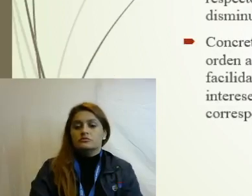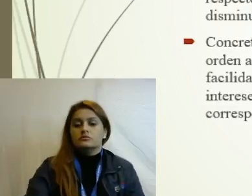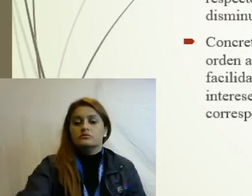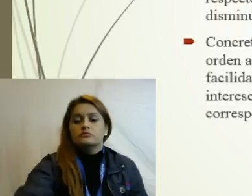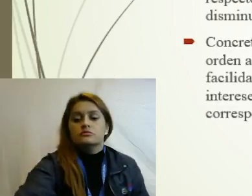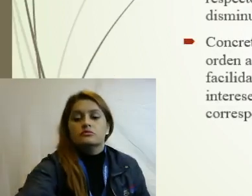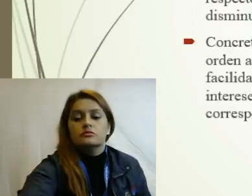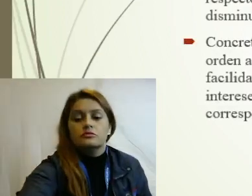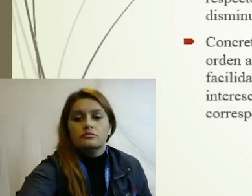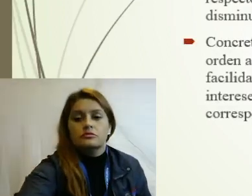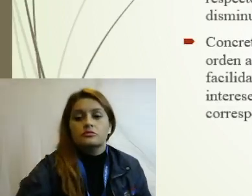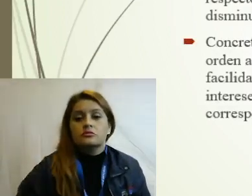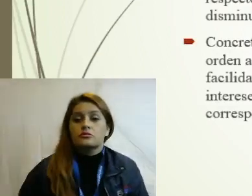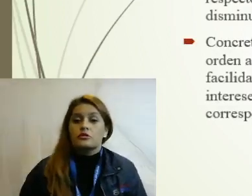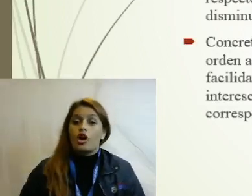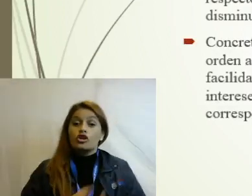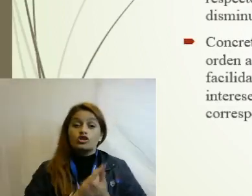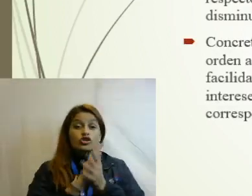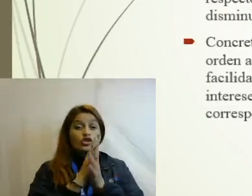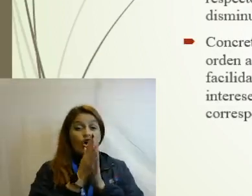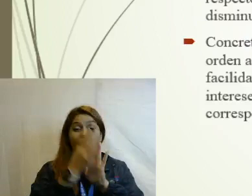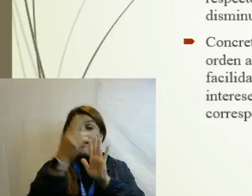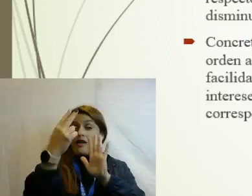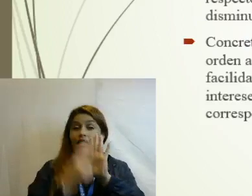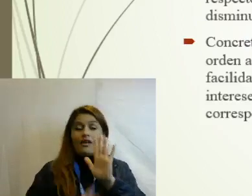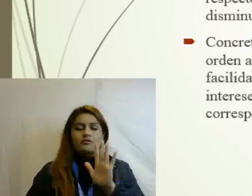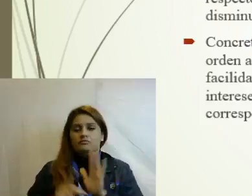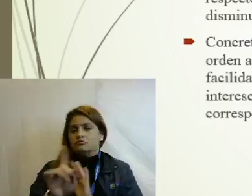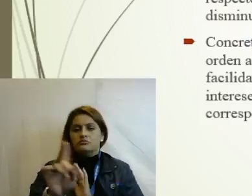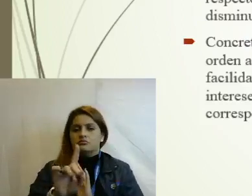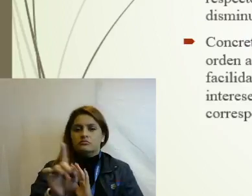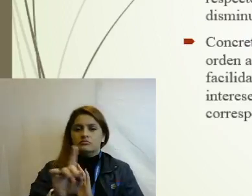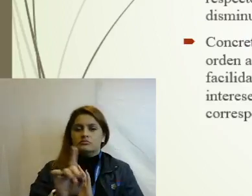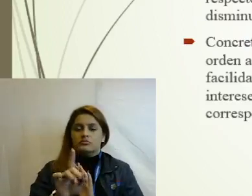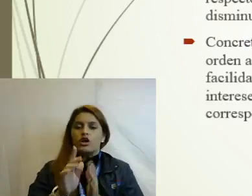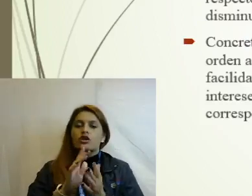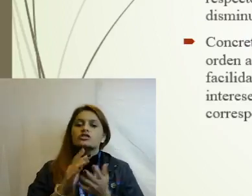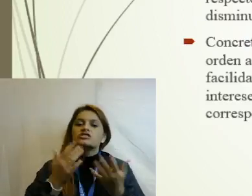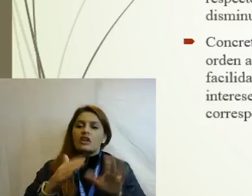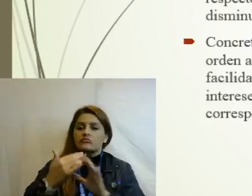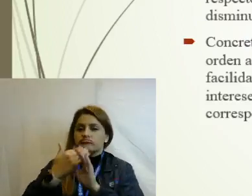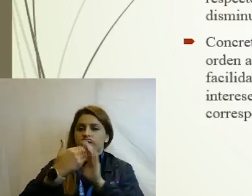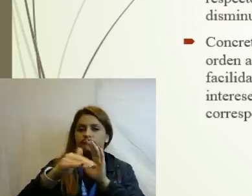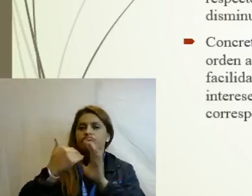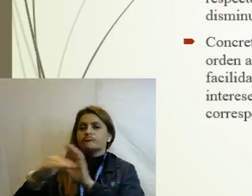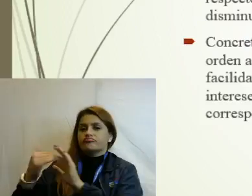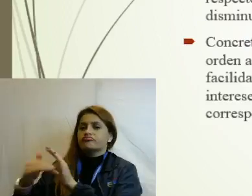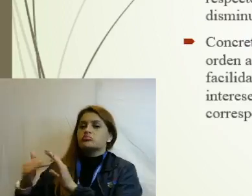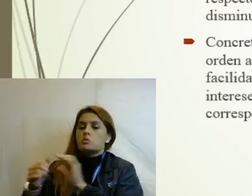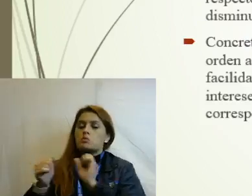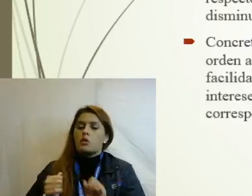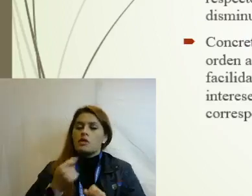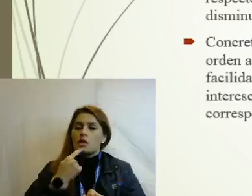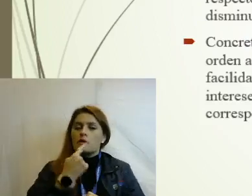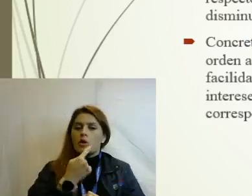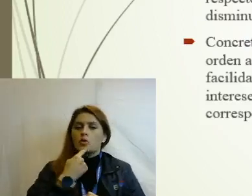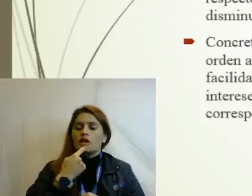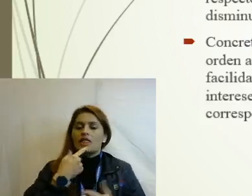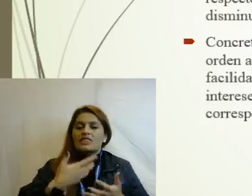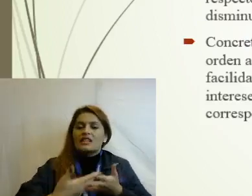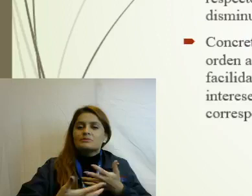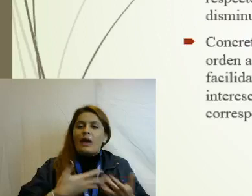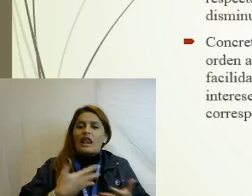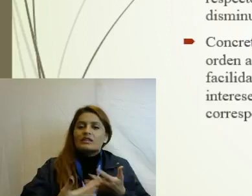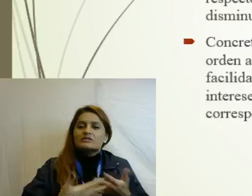No vamos a leer toda la presentación, todos los antecedentes están a efectos de que se puedan consultar por transparencia, por otro